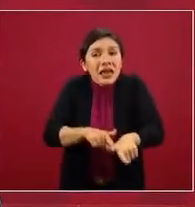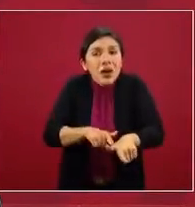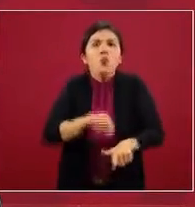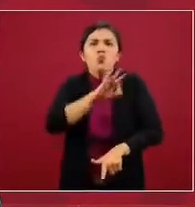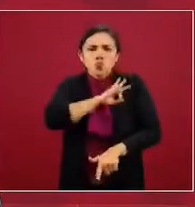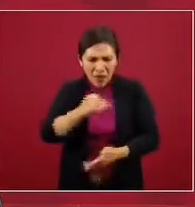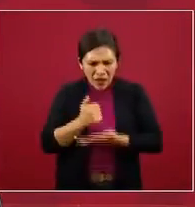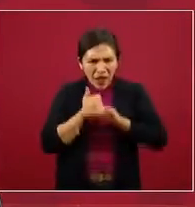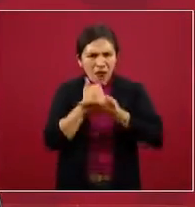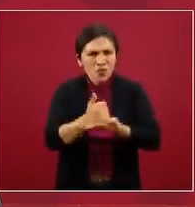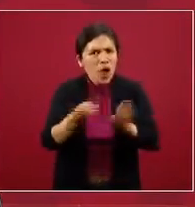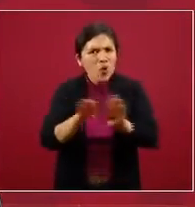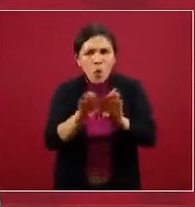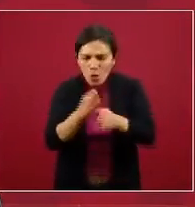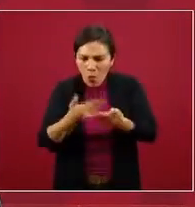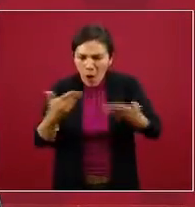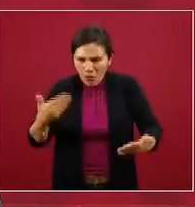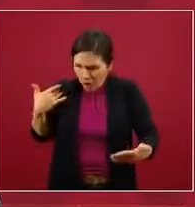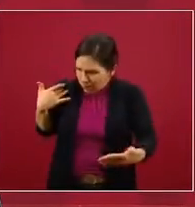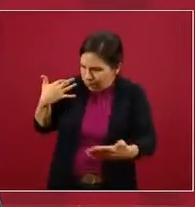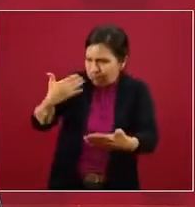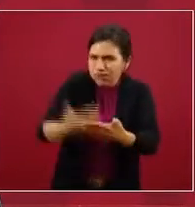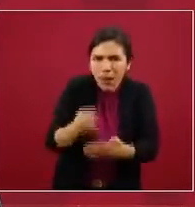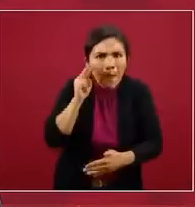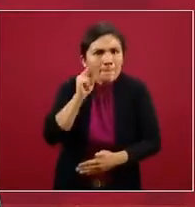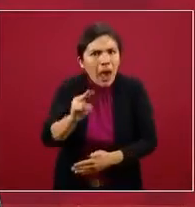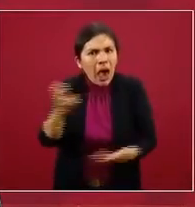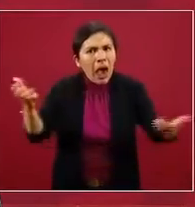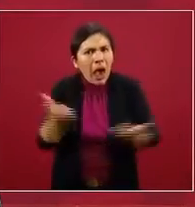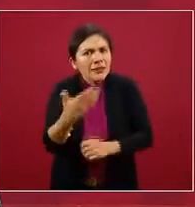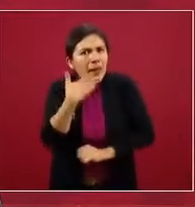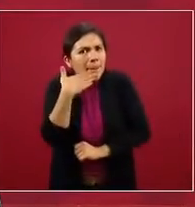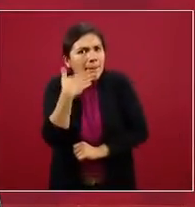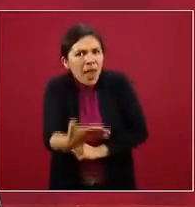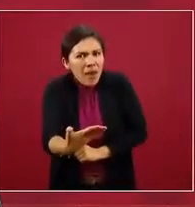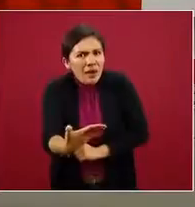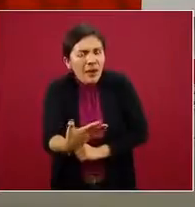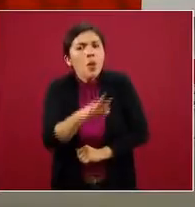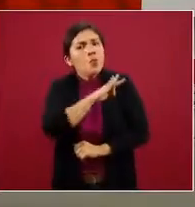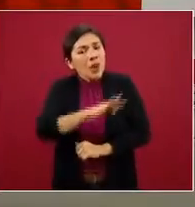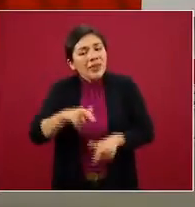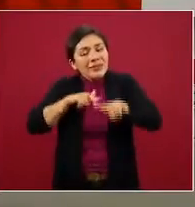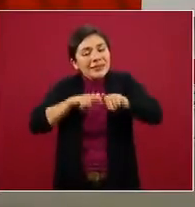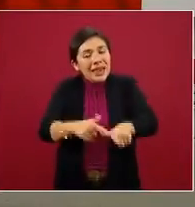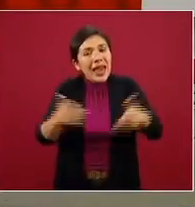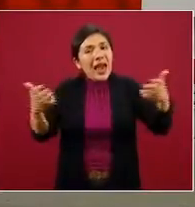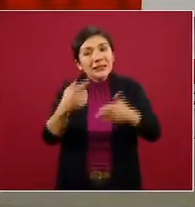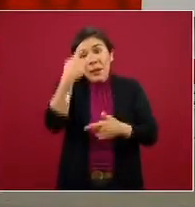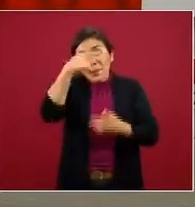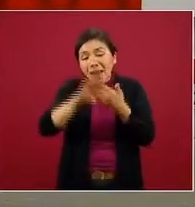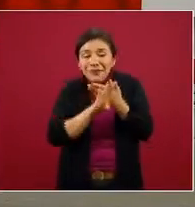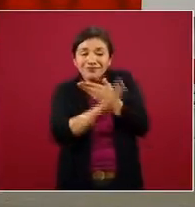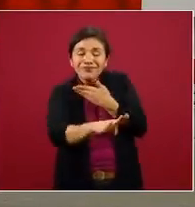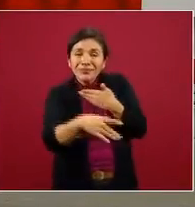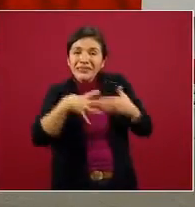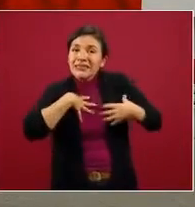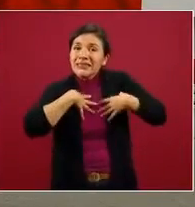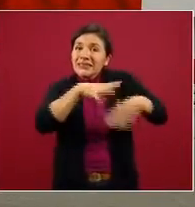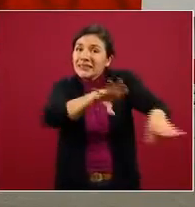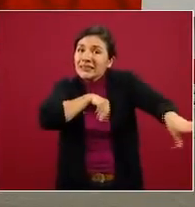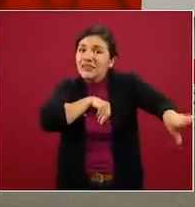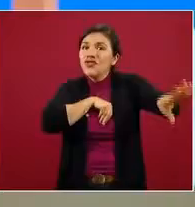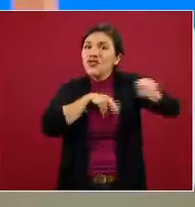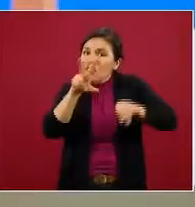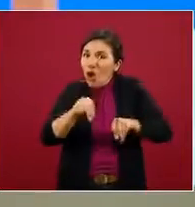puede contribuir, como lo ha demostrado el pueblo mexicano a lo largo de estos meses, para no contagiarse y no